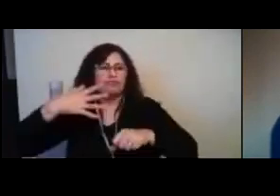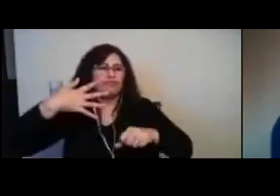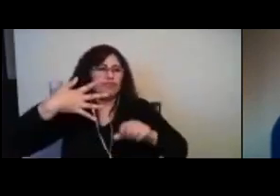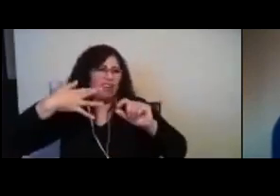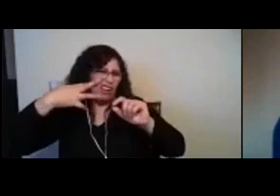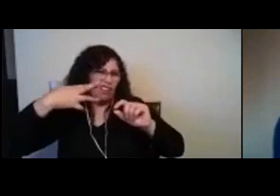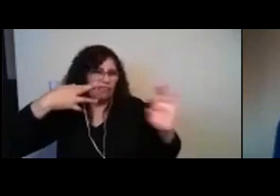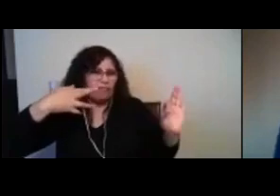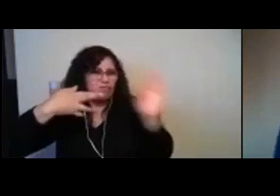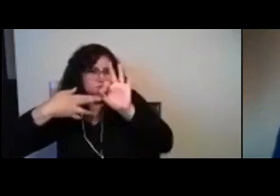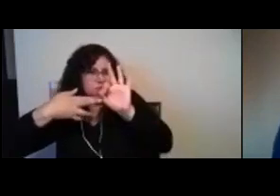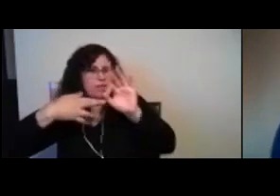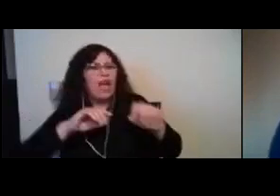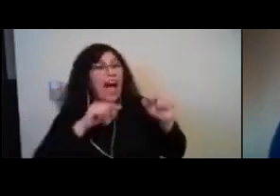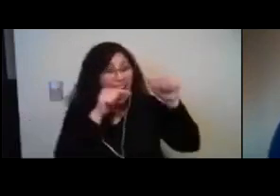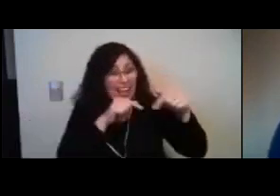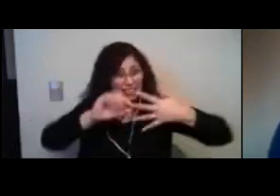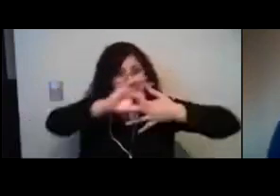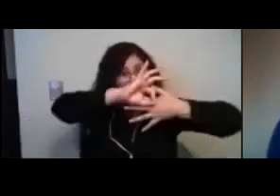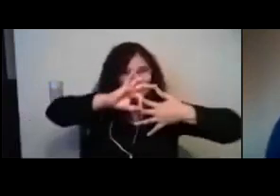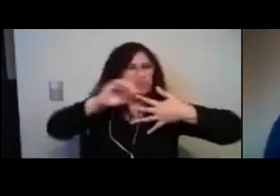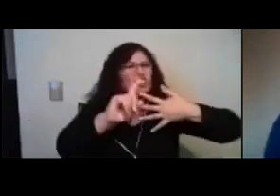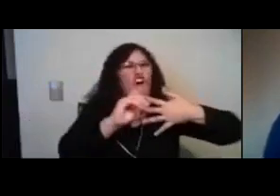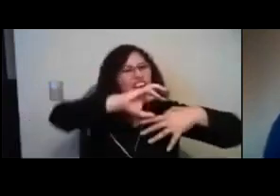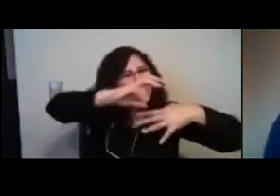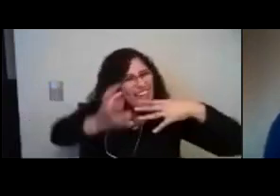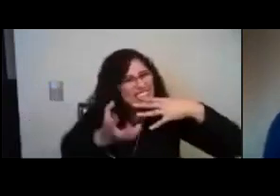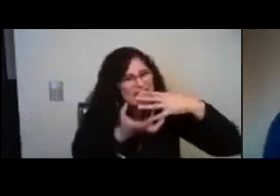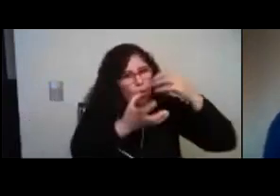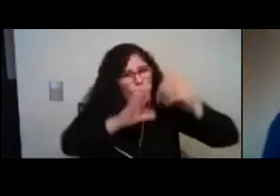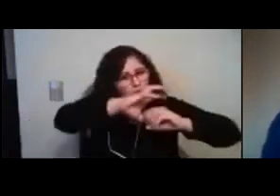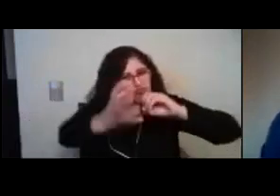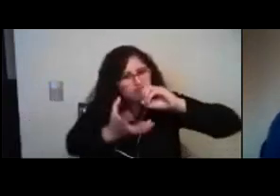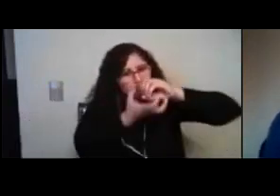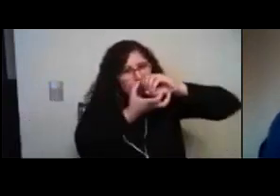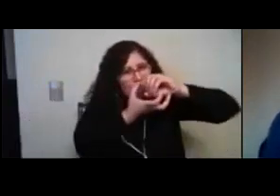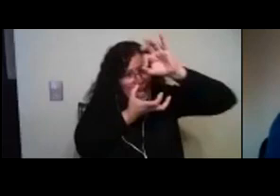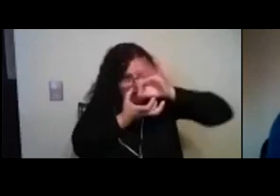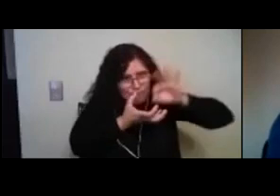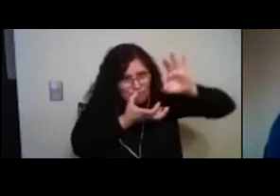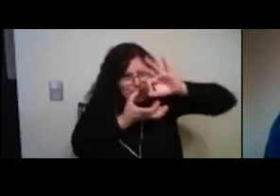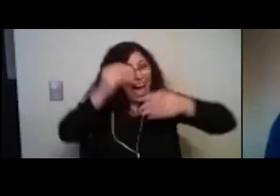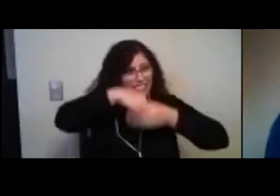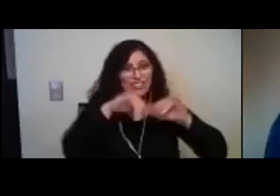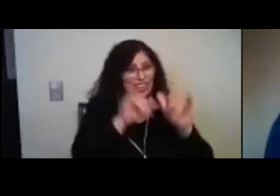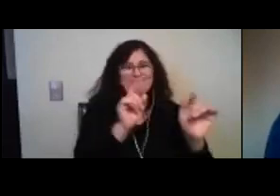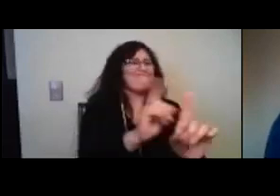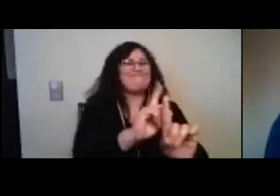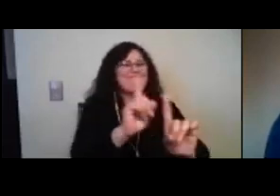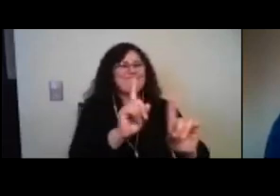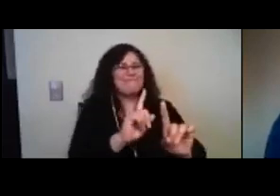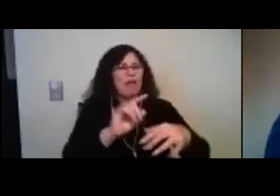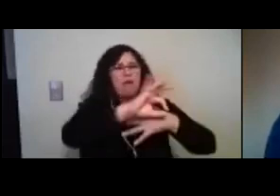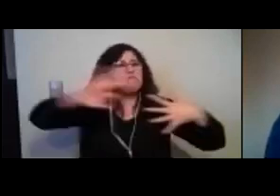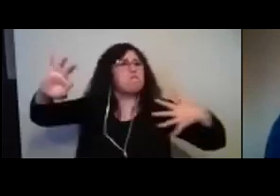no la almacena en vesículas como se hace con neurotransmisores común y corriente. Profe, ¿Ya? Entonces, en el fondo como